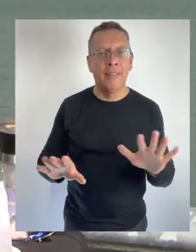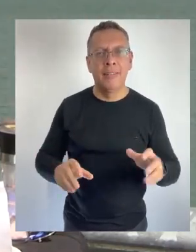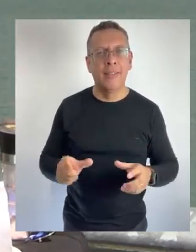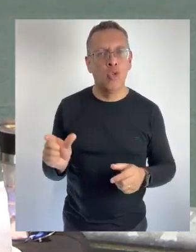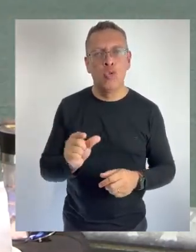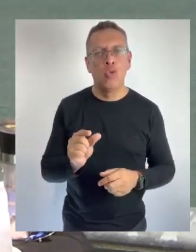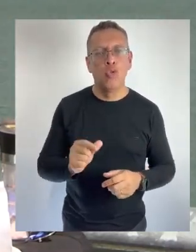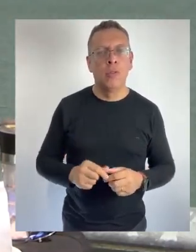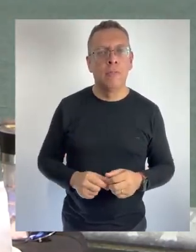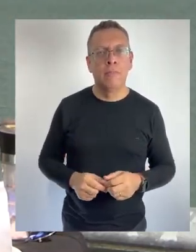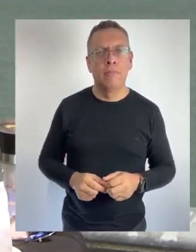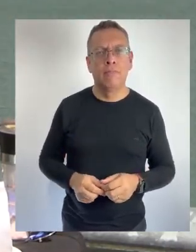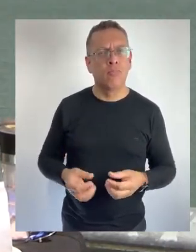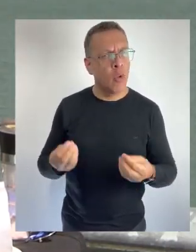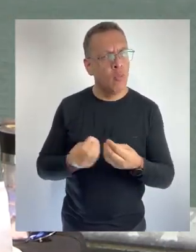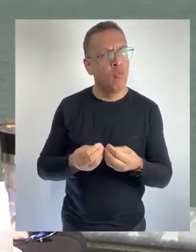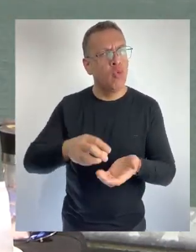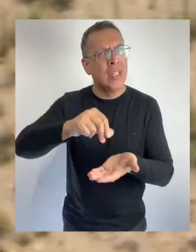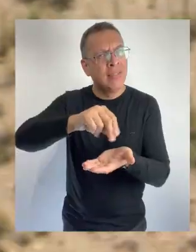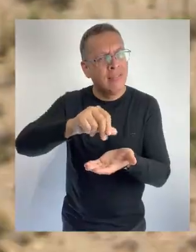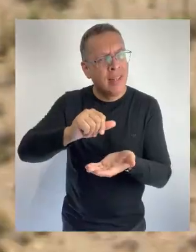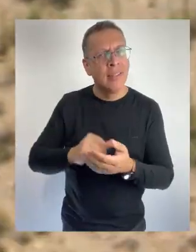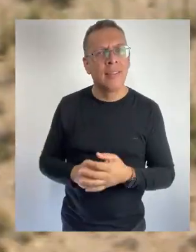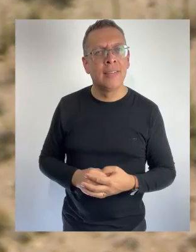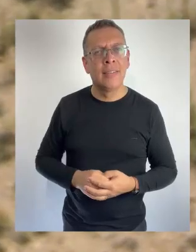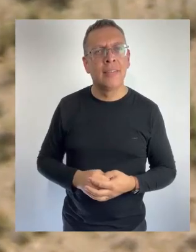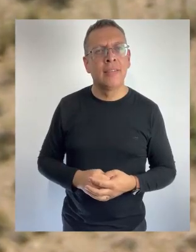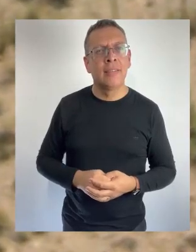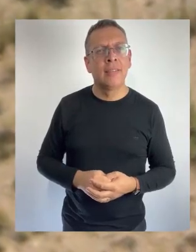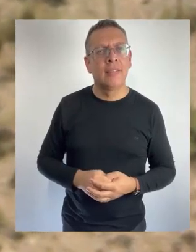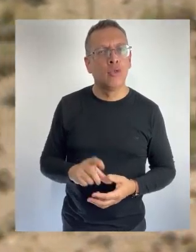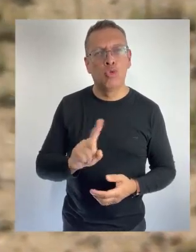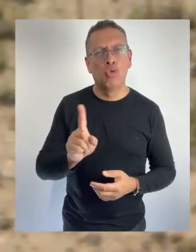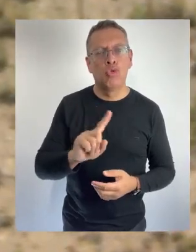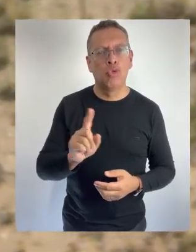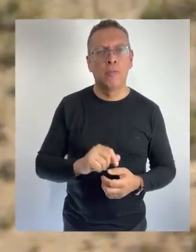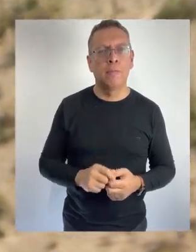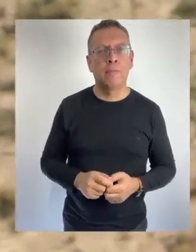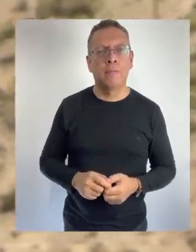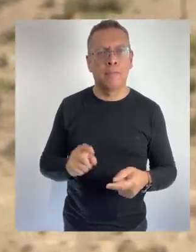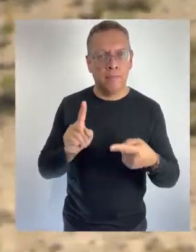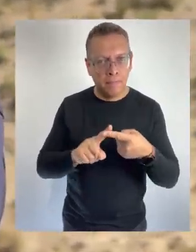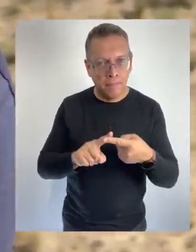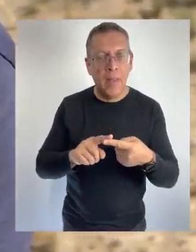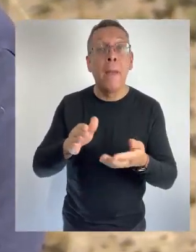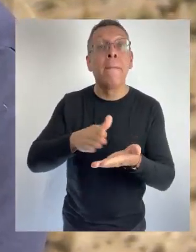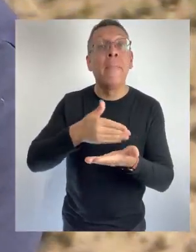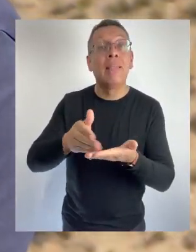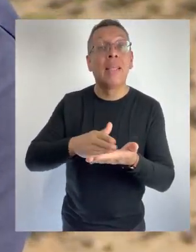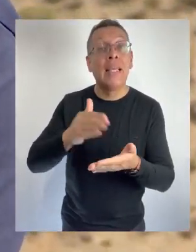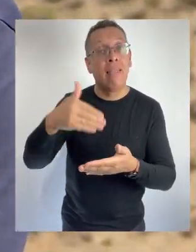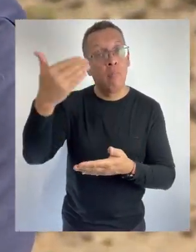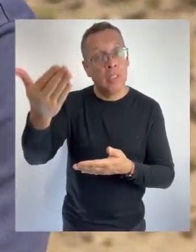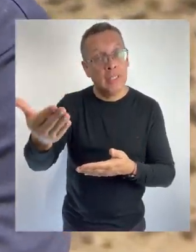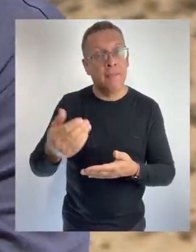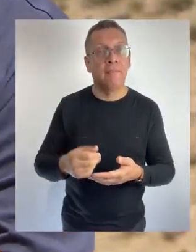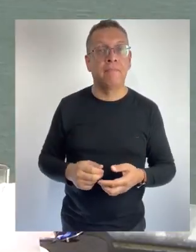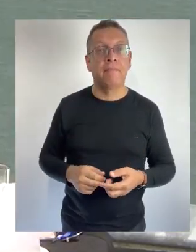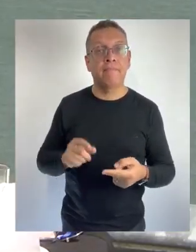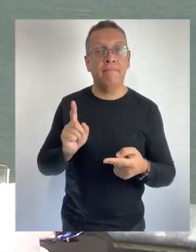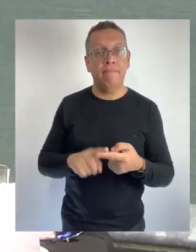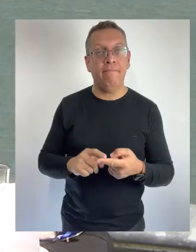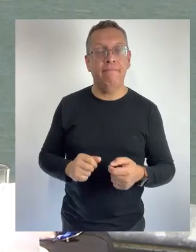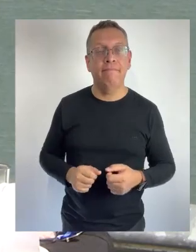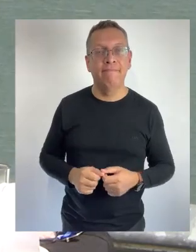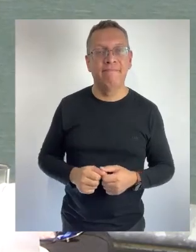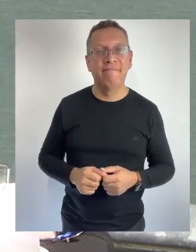No hay que poner no tanto, que, la verdad, ¿no? Pero tú me dijiste que le colocabas mantequilla. Después. Pero. La cosa es que